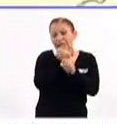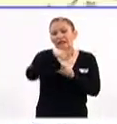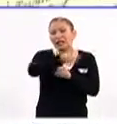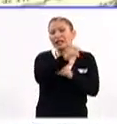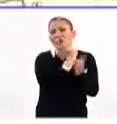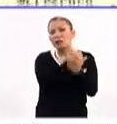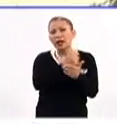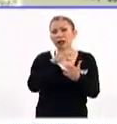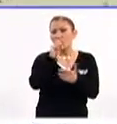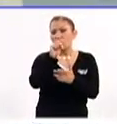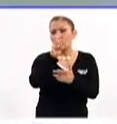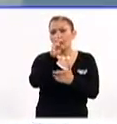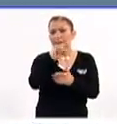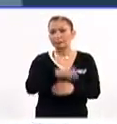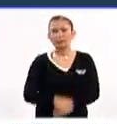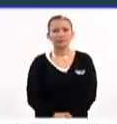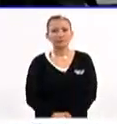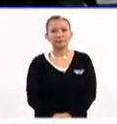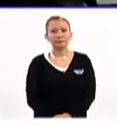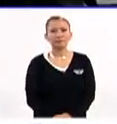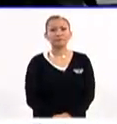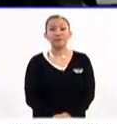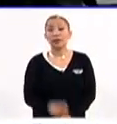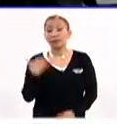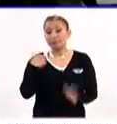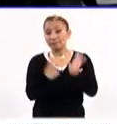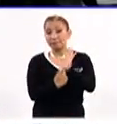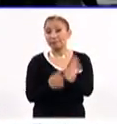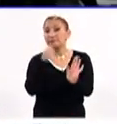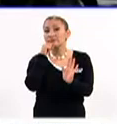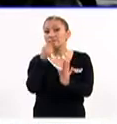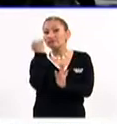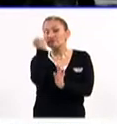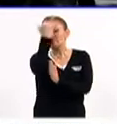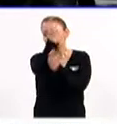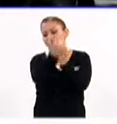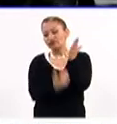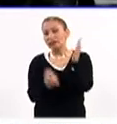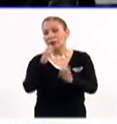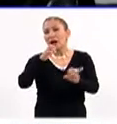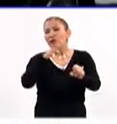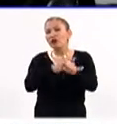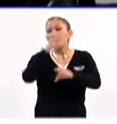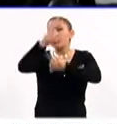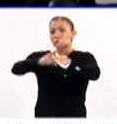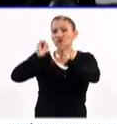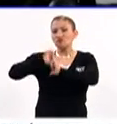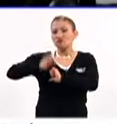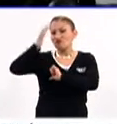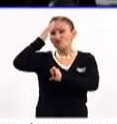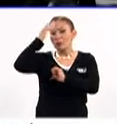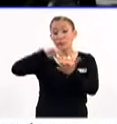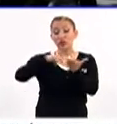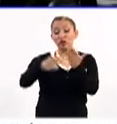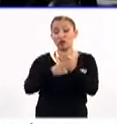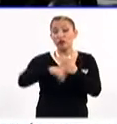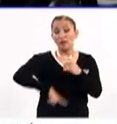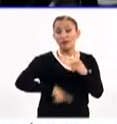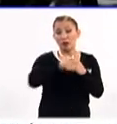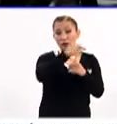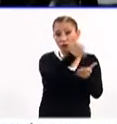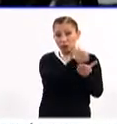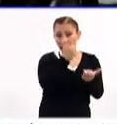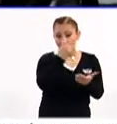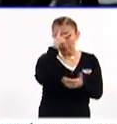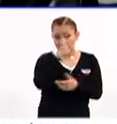la ciudad de la UNAM. Y te presentamos la iniciativa Embajadores Deportivos con un proyecto del gobierno de la